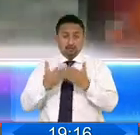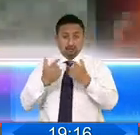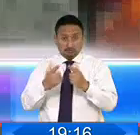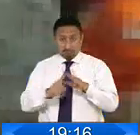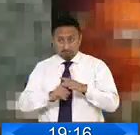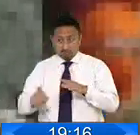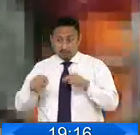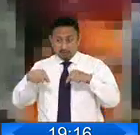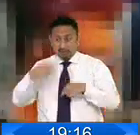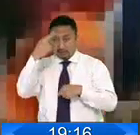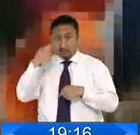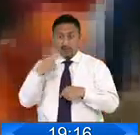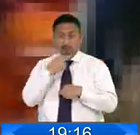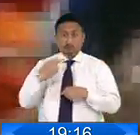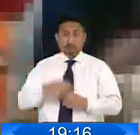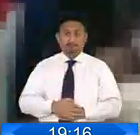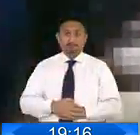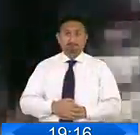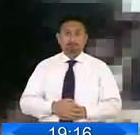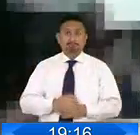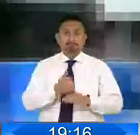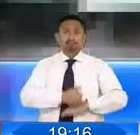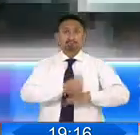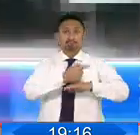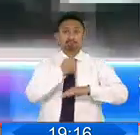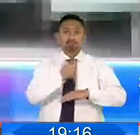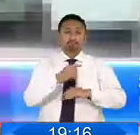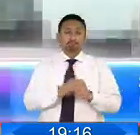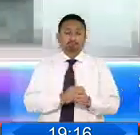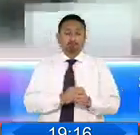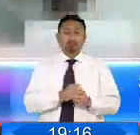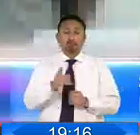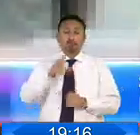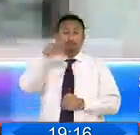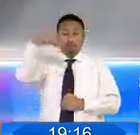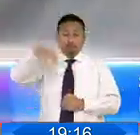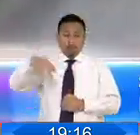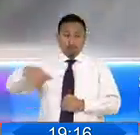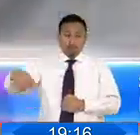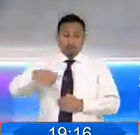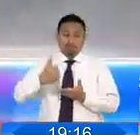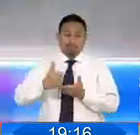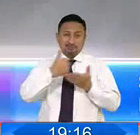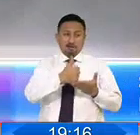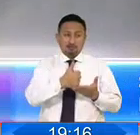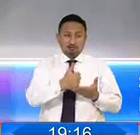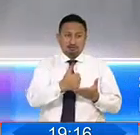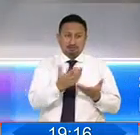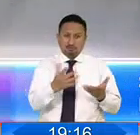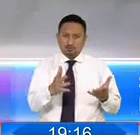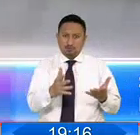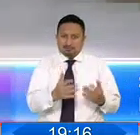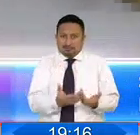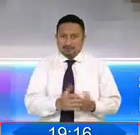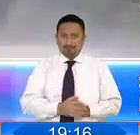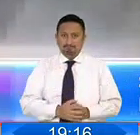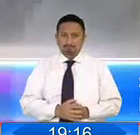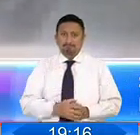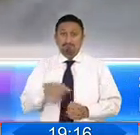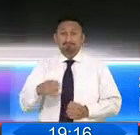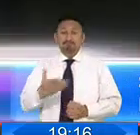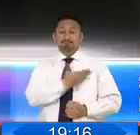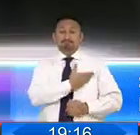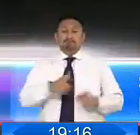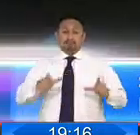cárceles. La Corte Constitucional cuestionó la falta de mecanismos por parte del Estado para atender la situación penitenciaria. De inmediato, el